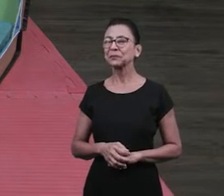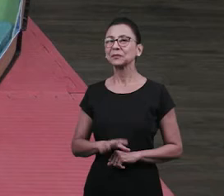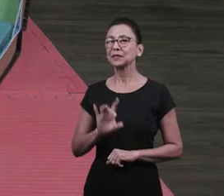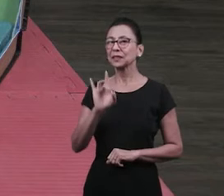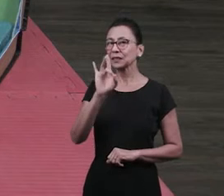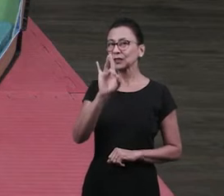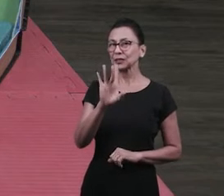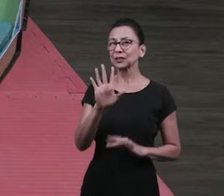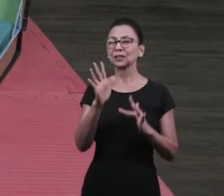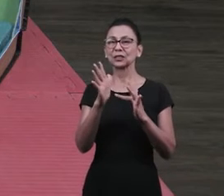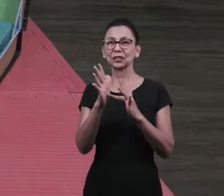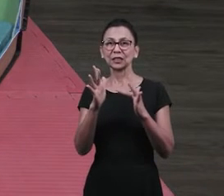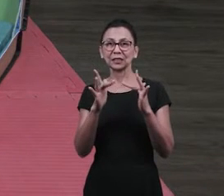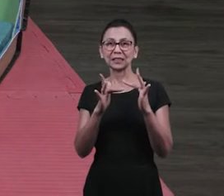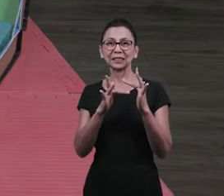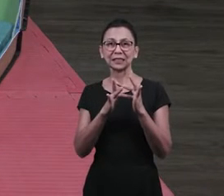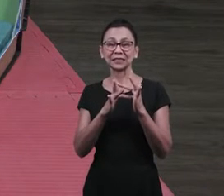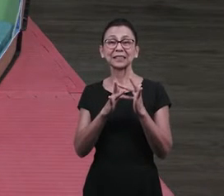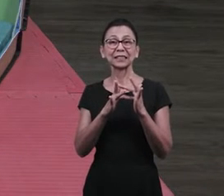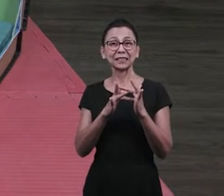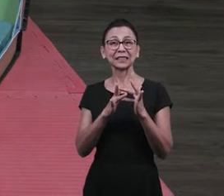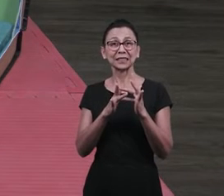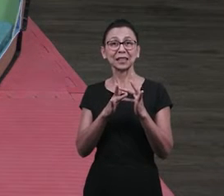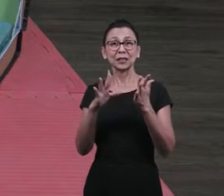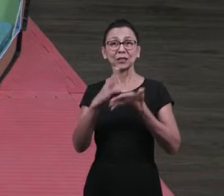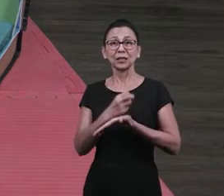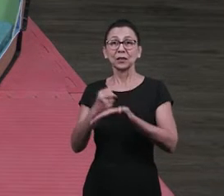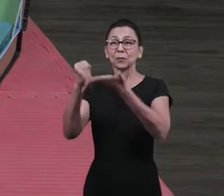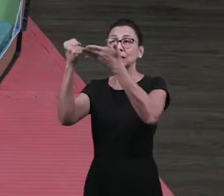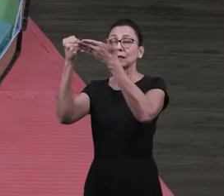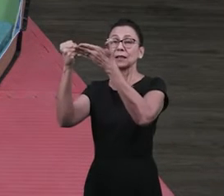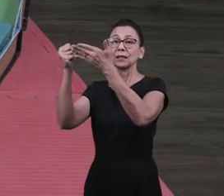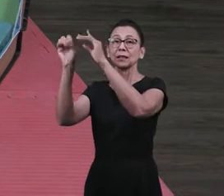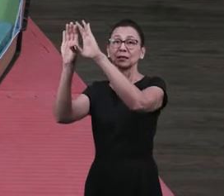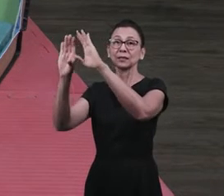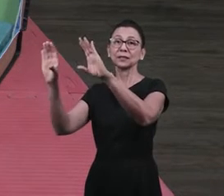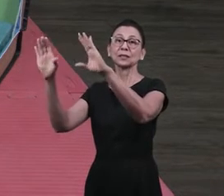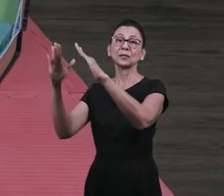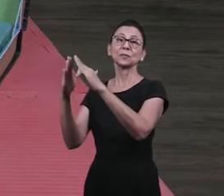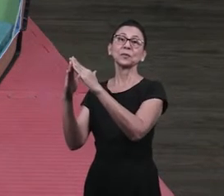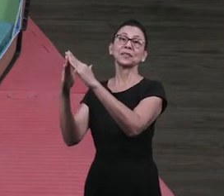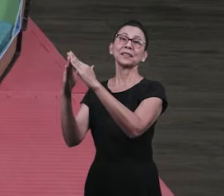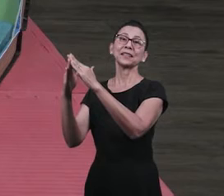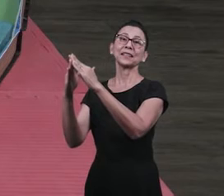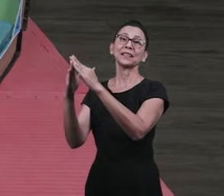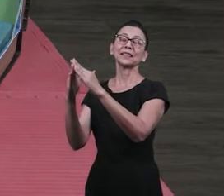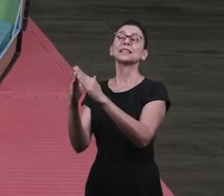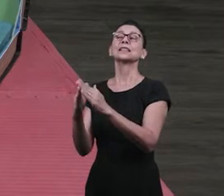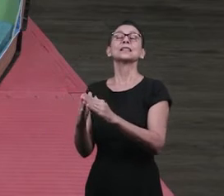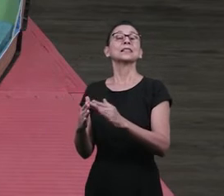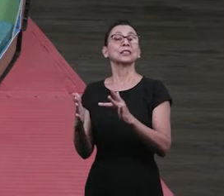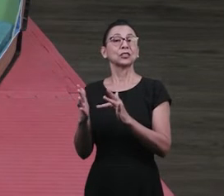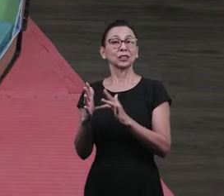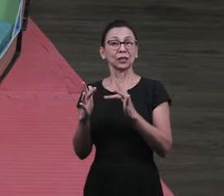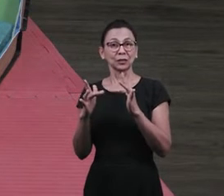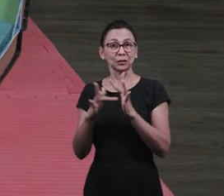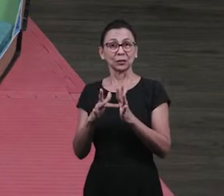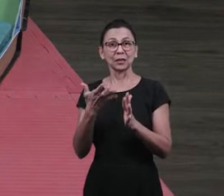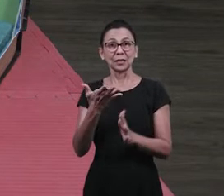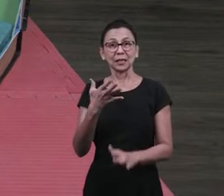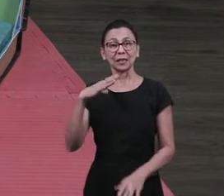Porque solamente Jesús puede llevarnos para ir a vivir en el cielo. Y Jesús quiere ser tu